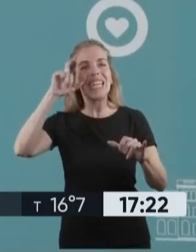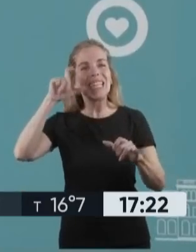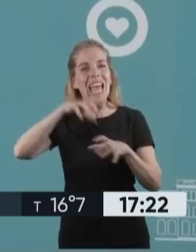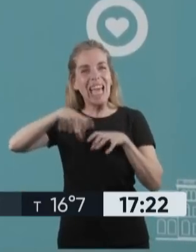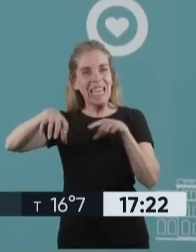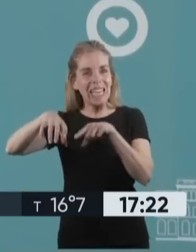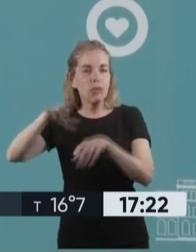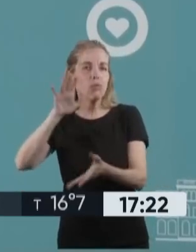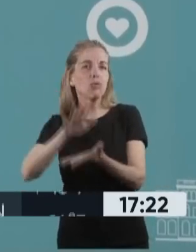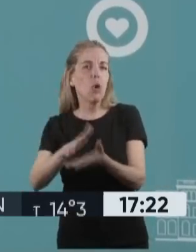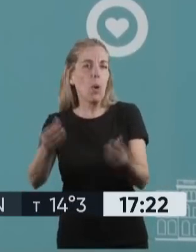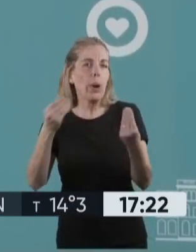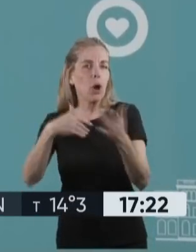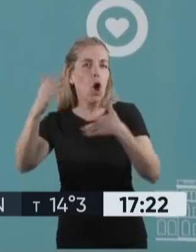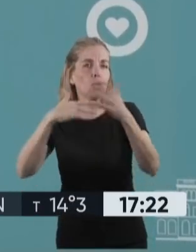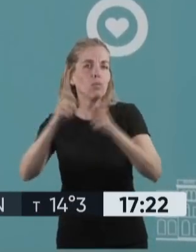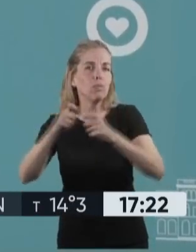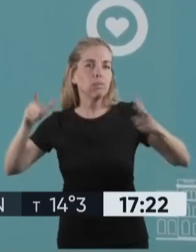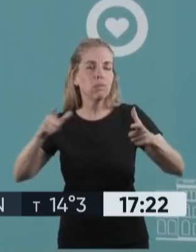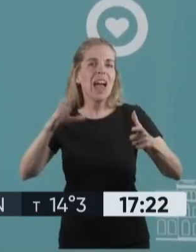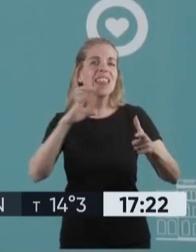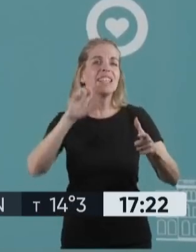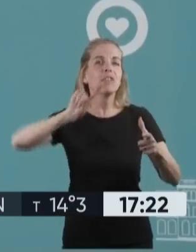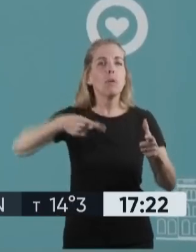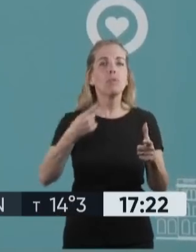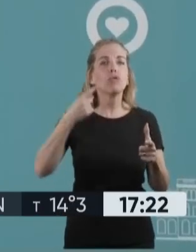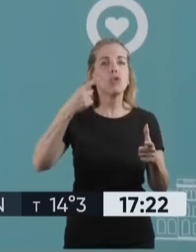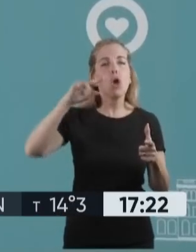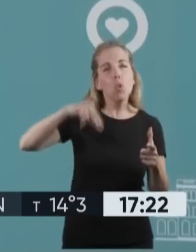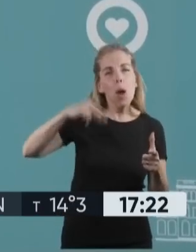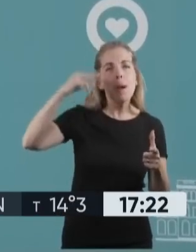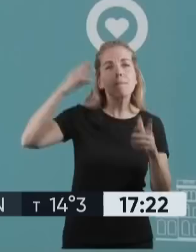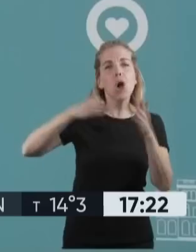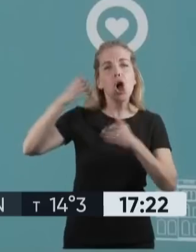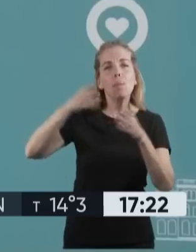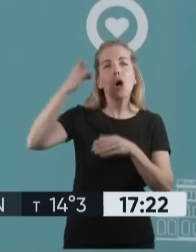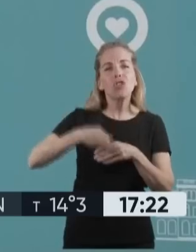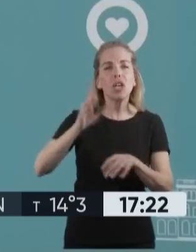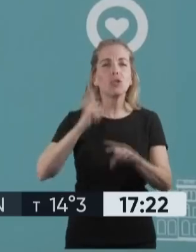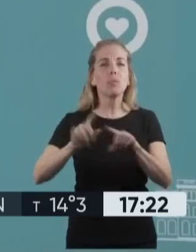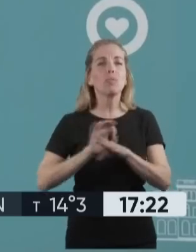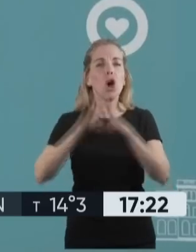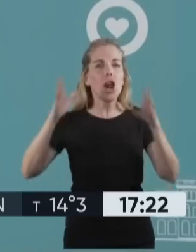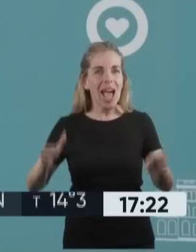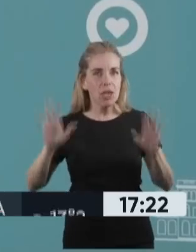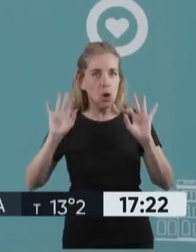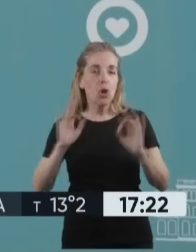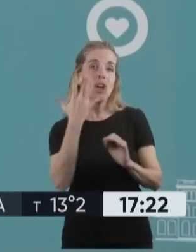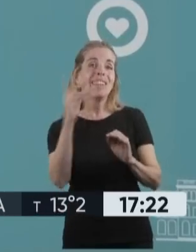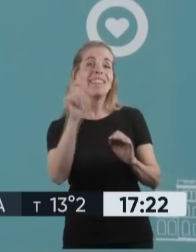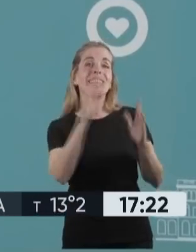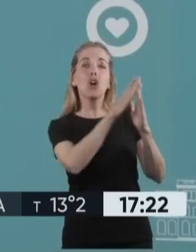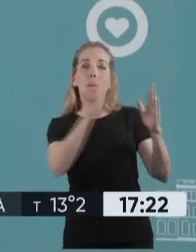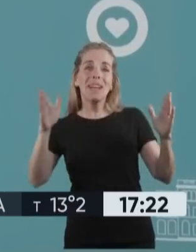un crecimiento de la construcción de 19,9, casi 20 puntos interanual. El acumulado de los 5 primeros